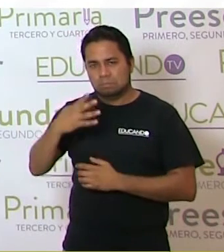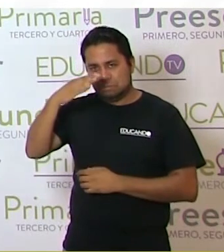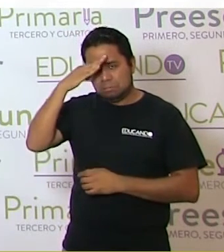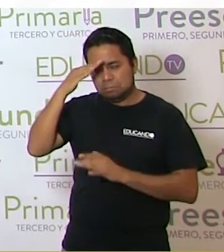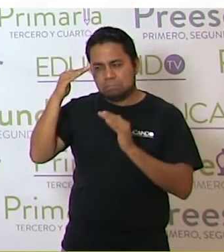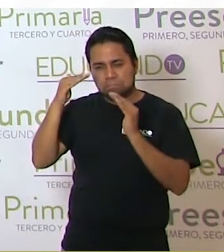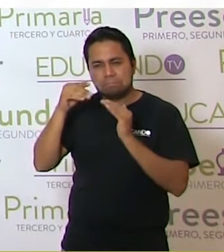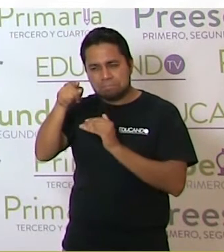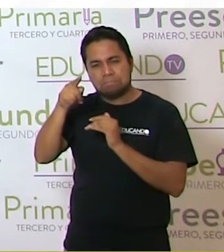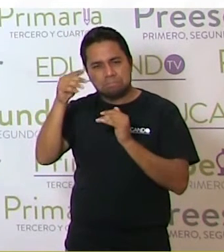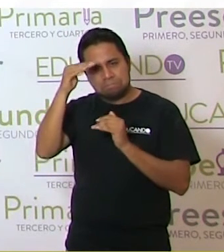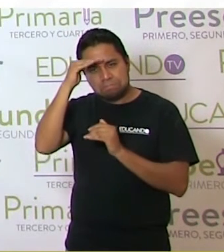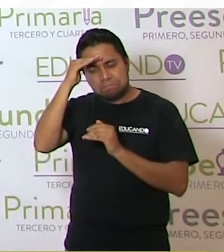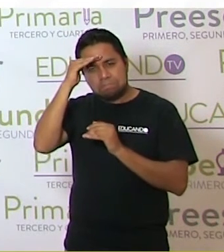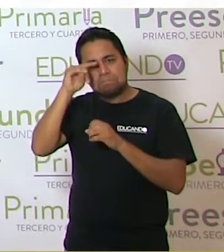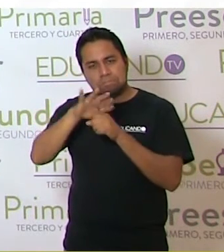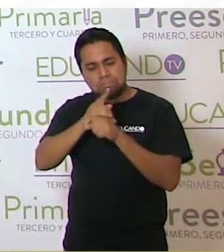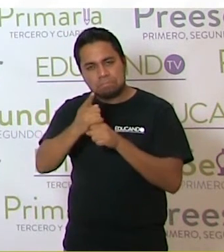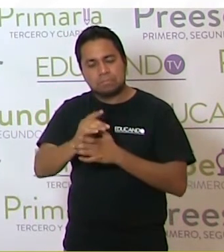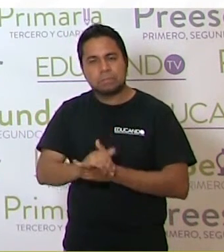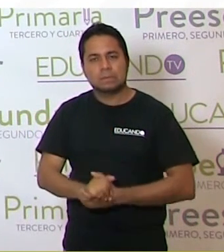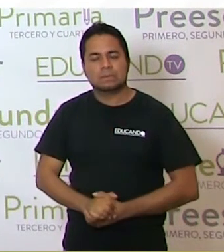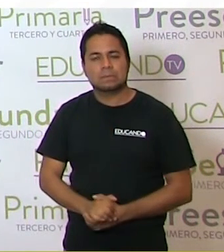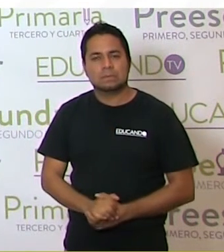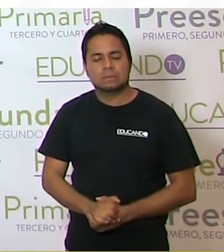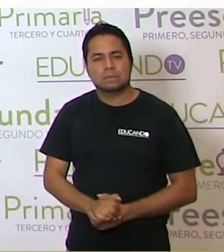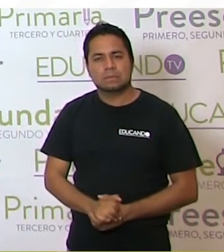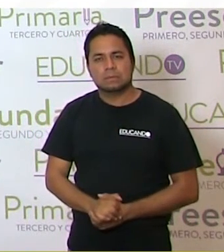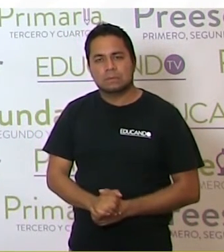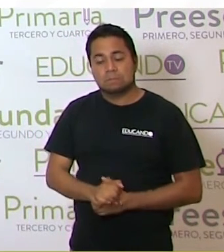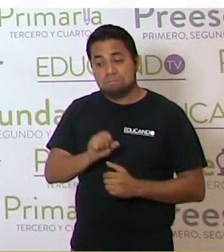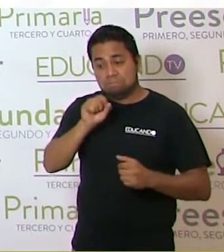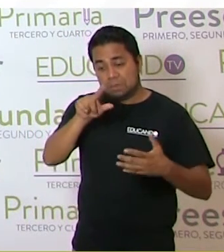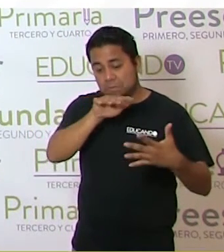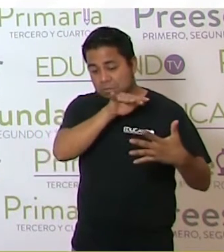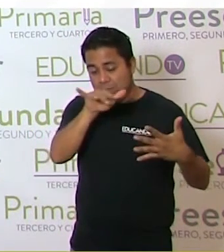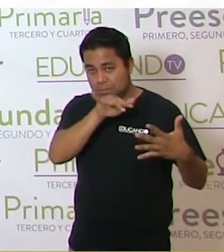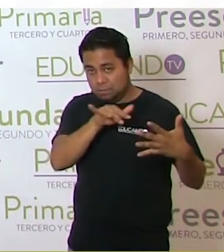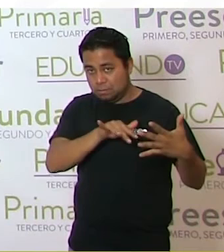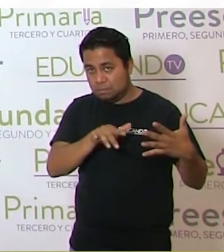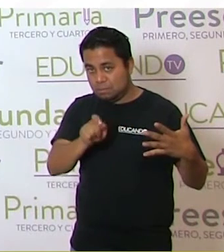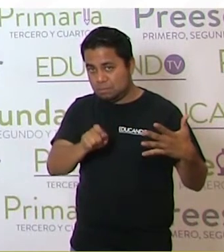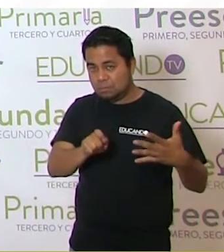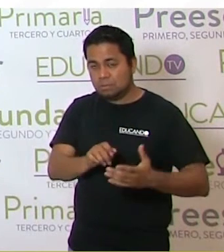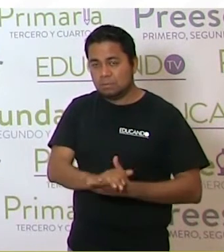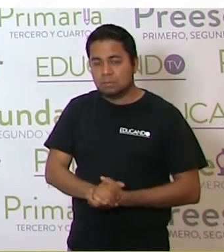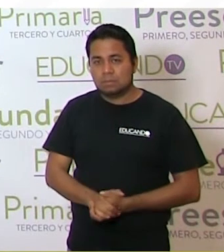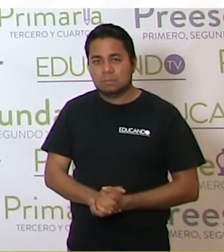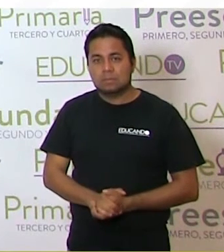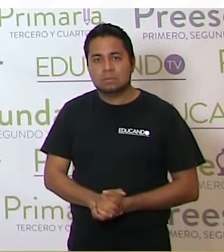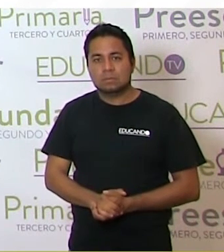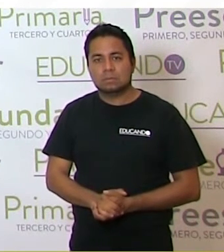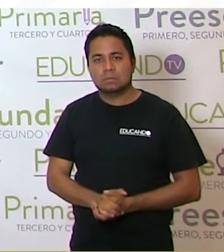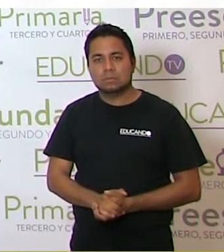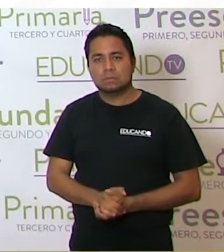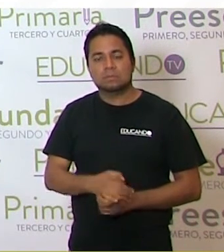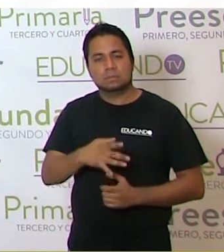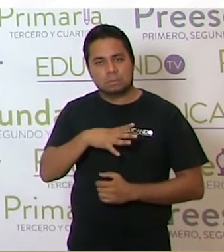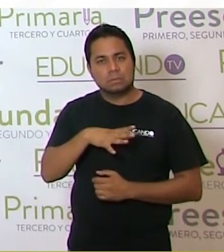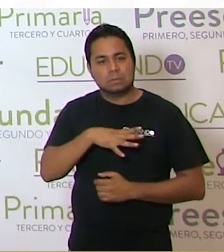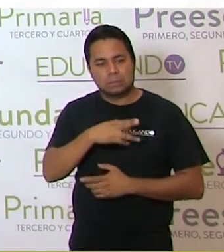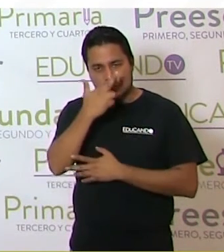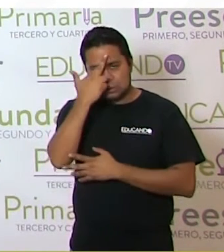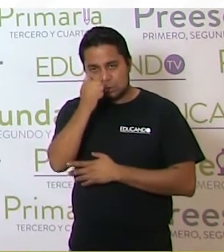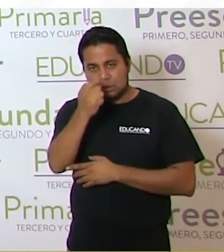casita porque bueno porque este texto esta es un argumento